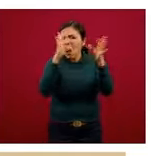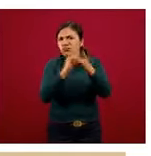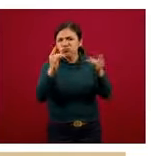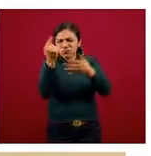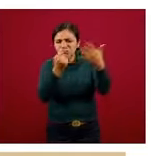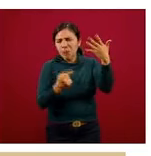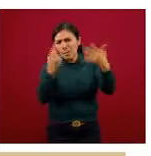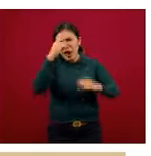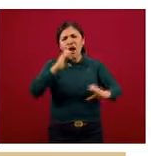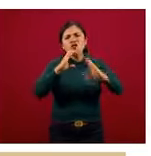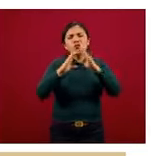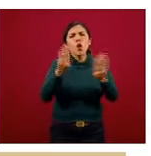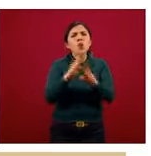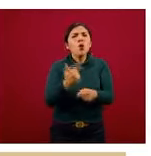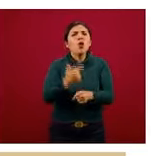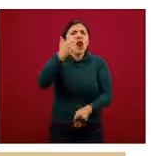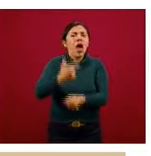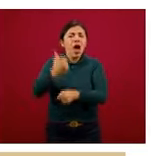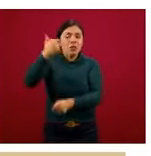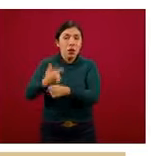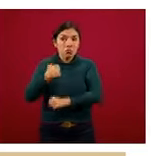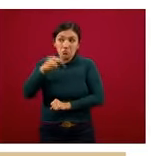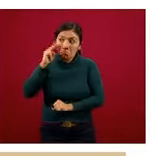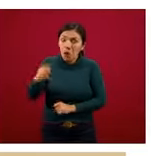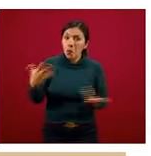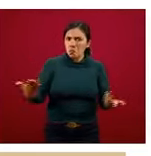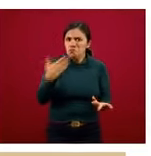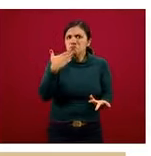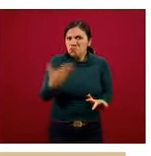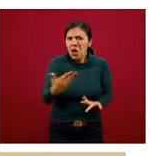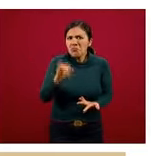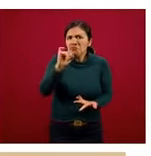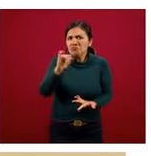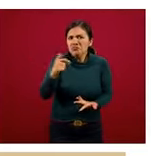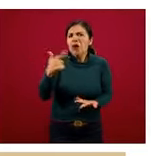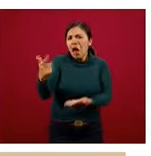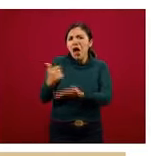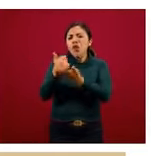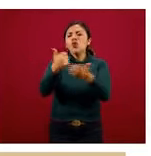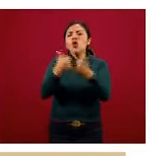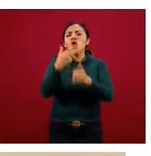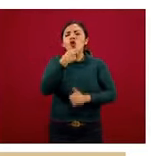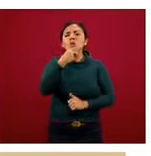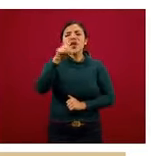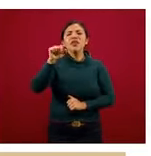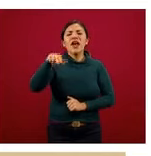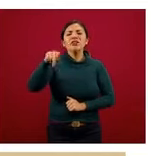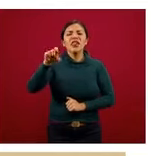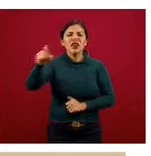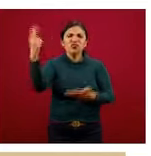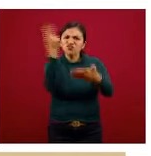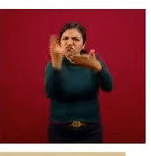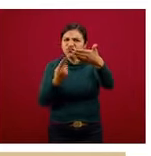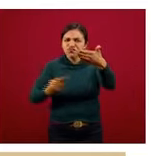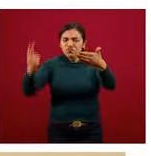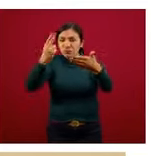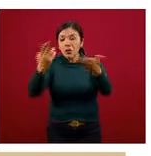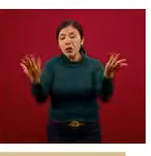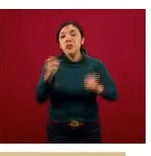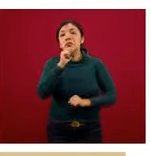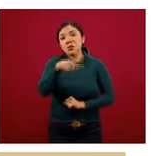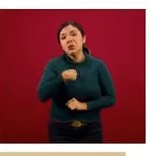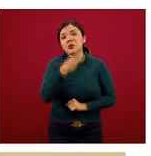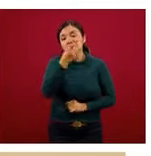propuesta de comunicación de riesgos, la cual nos parece muy correcta. Se ayudó de Dante Bañuelos, que es ilustrador, y también